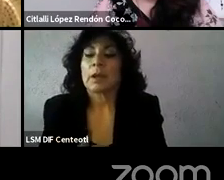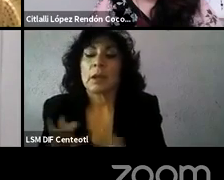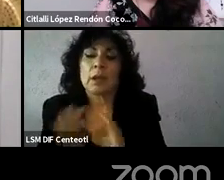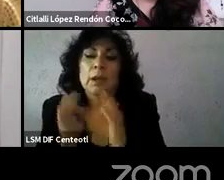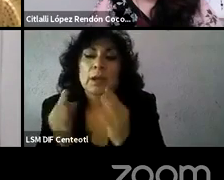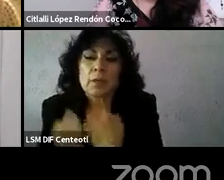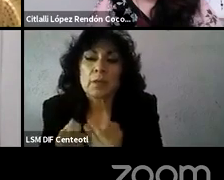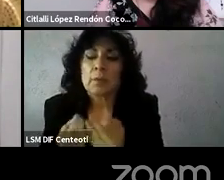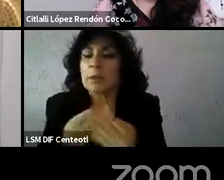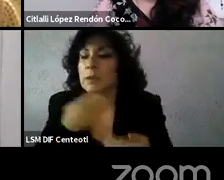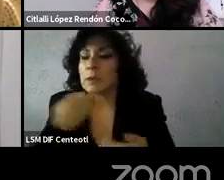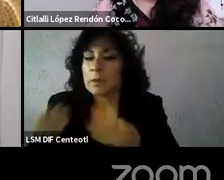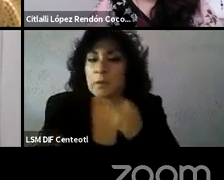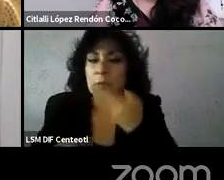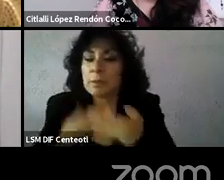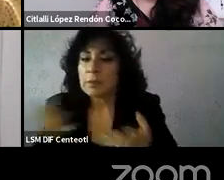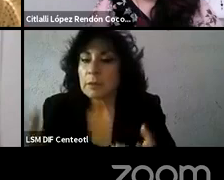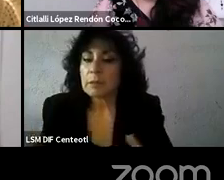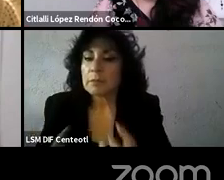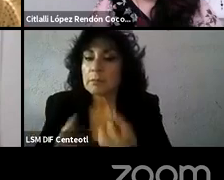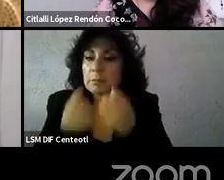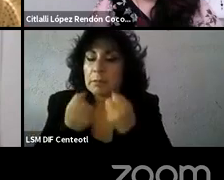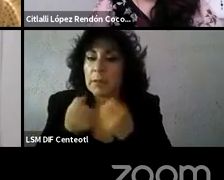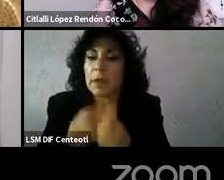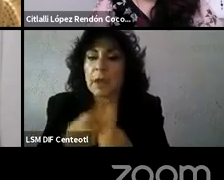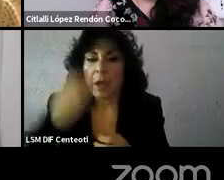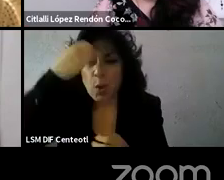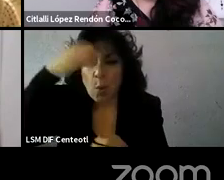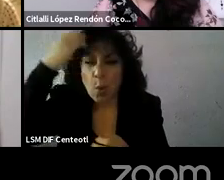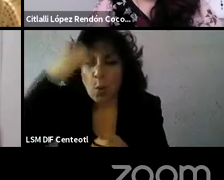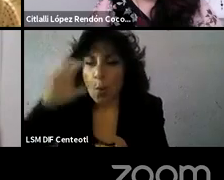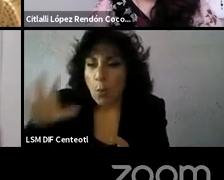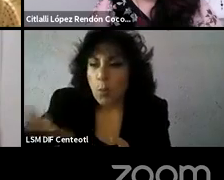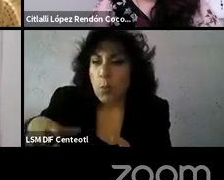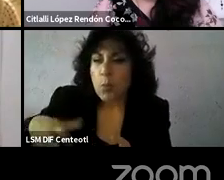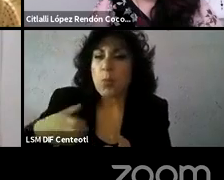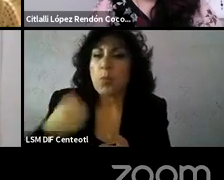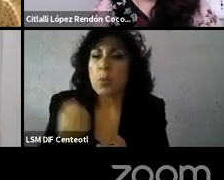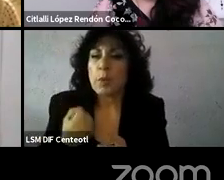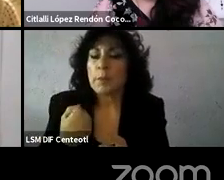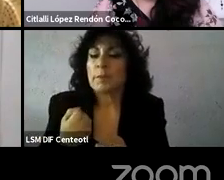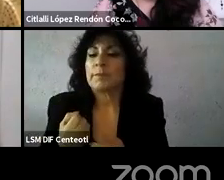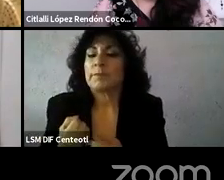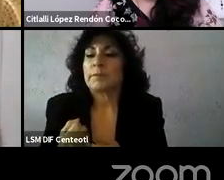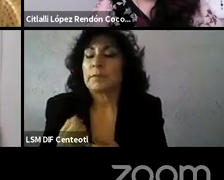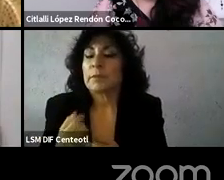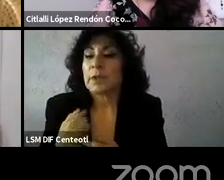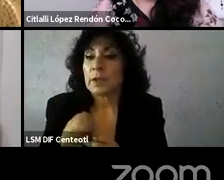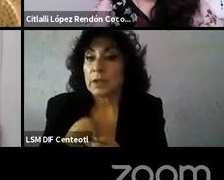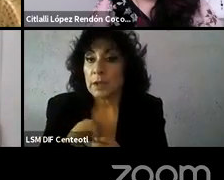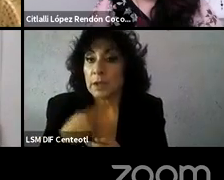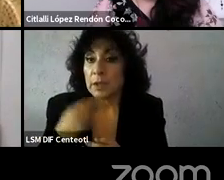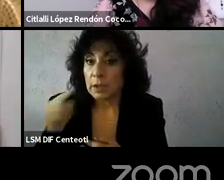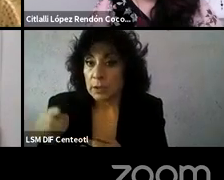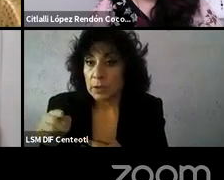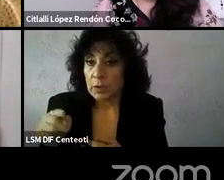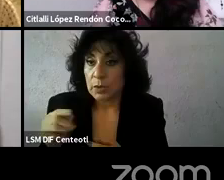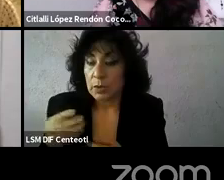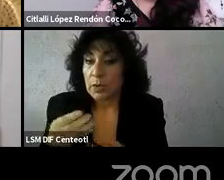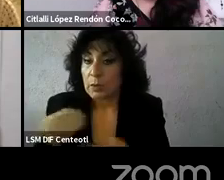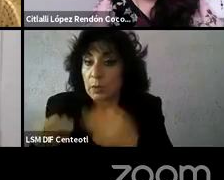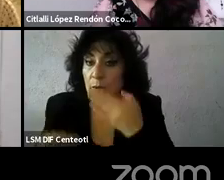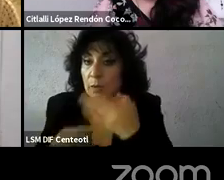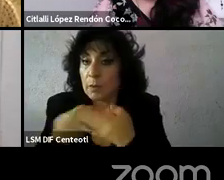ver todas unas cúmulo de experiencias y yo les voy a poner también en el, que es un material